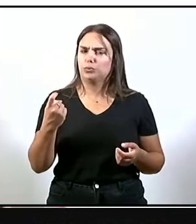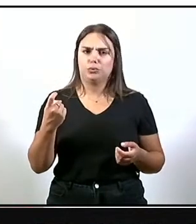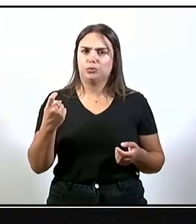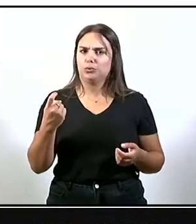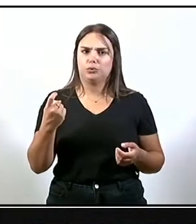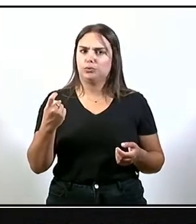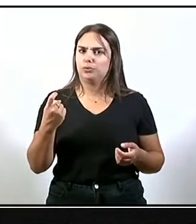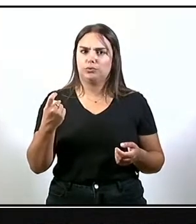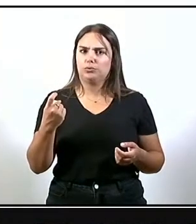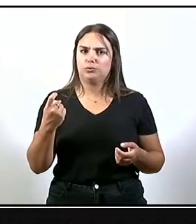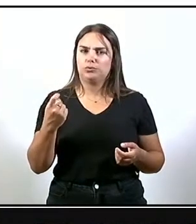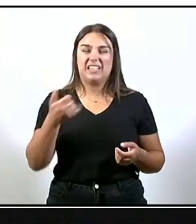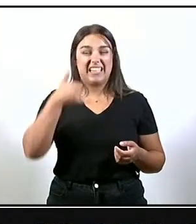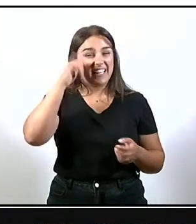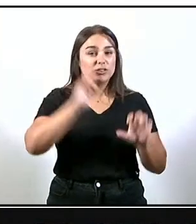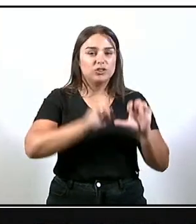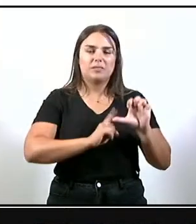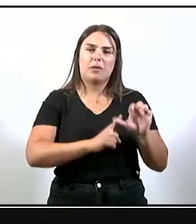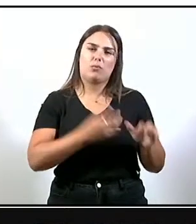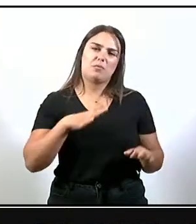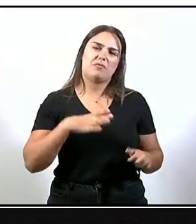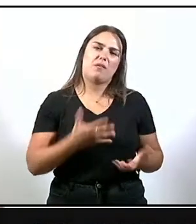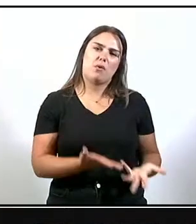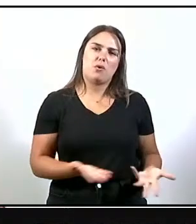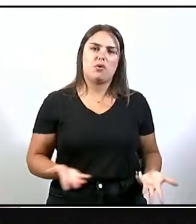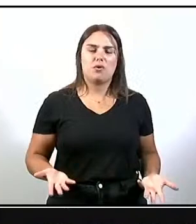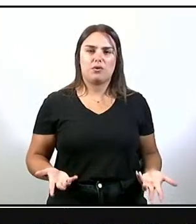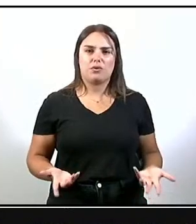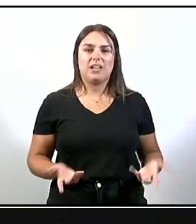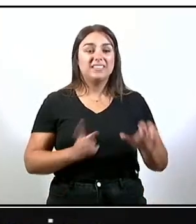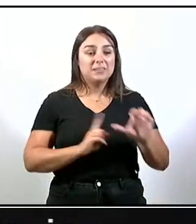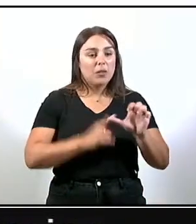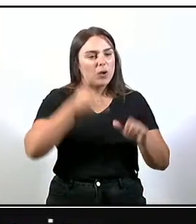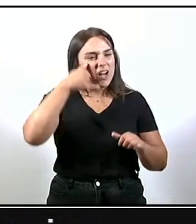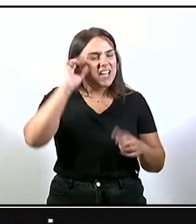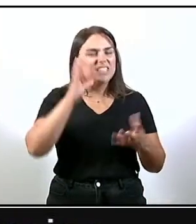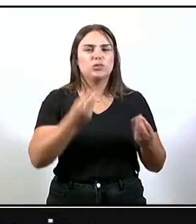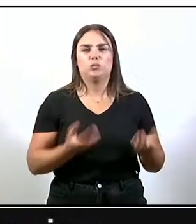Dejen de jugar con Extremadura, por Dios. Dejen de jugar con Extremadura.